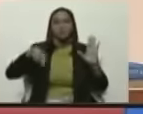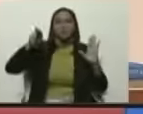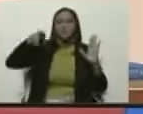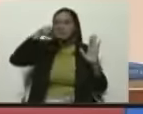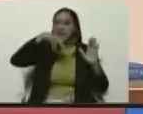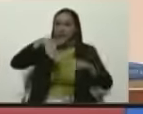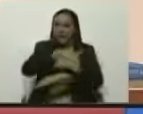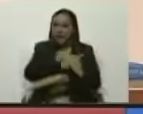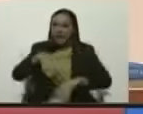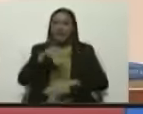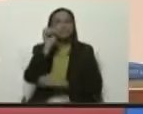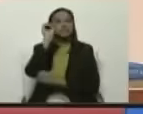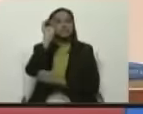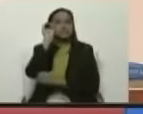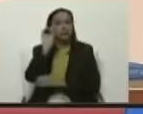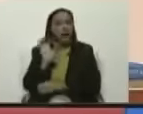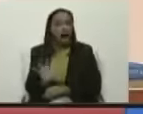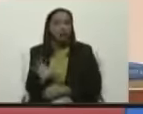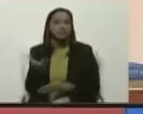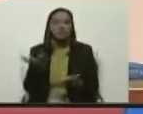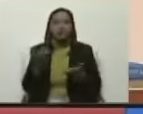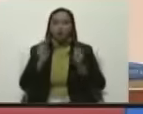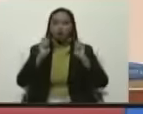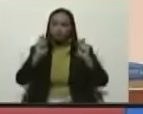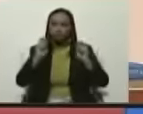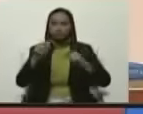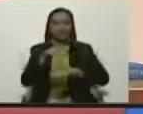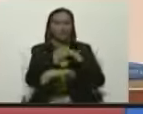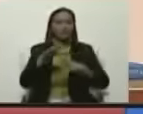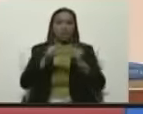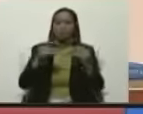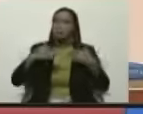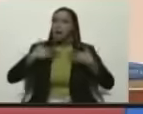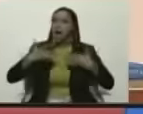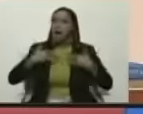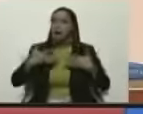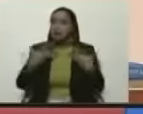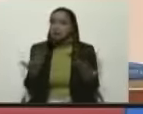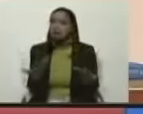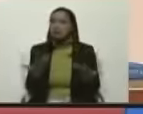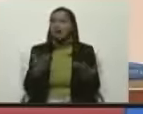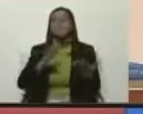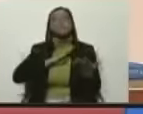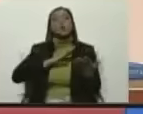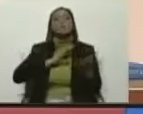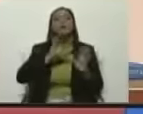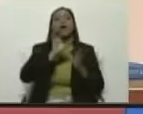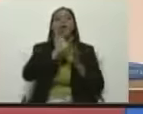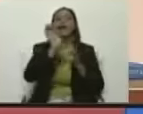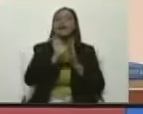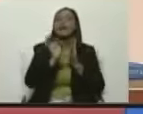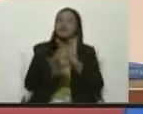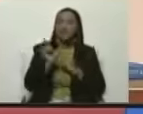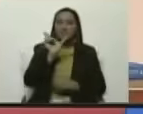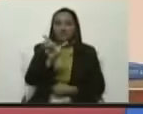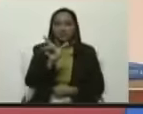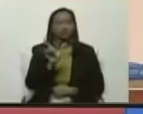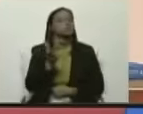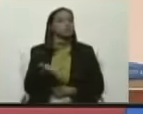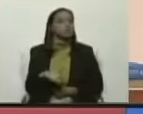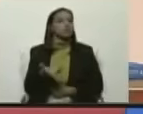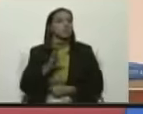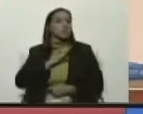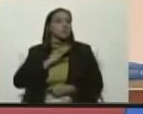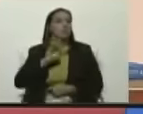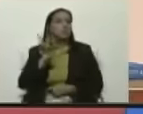los semáforos, alegría, que somos nosotros la expresión de la alegría de este país. Con respecto